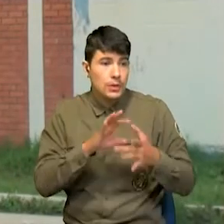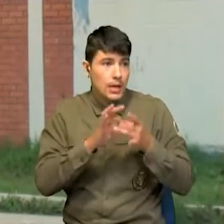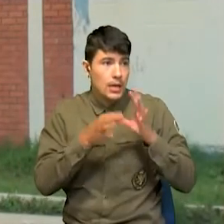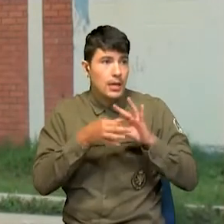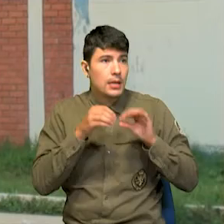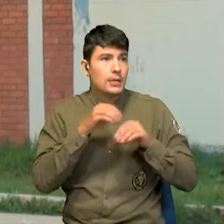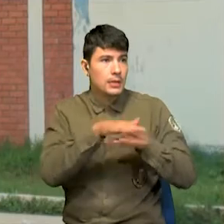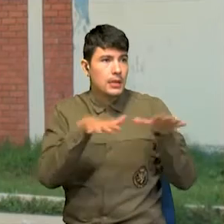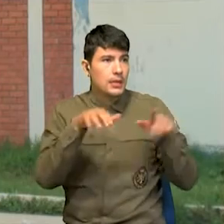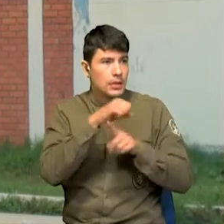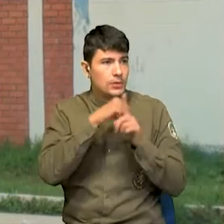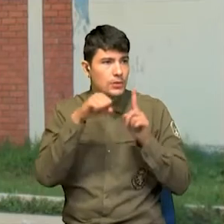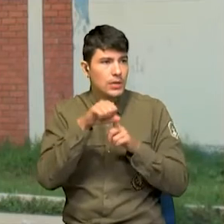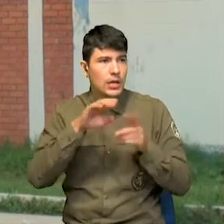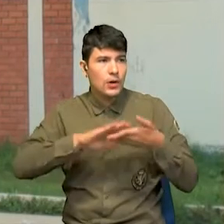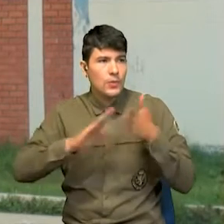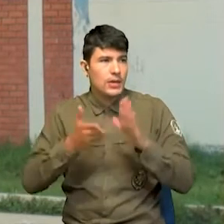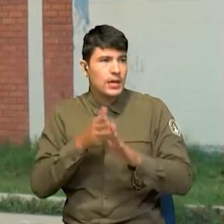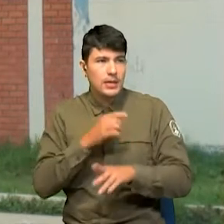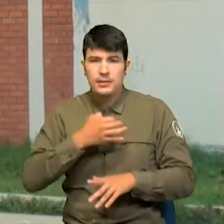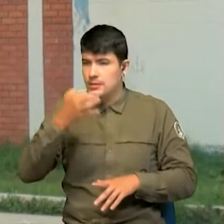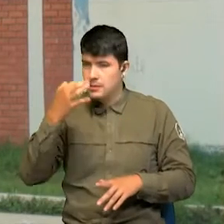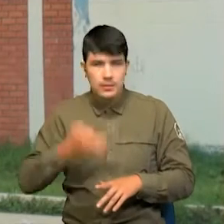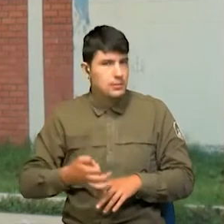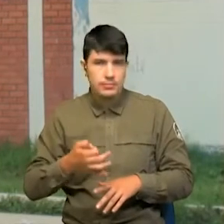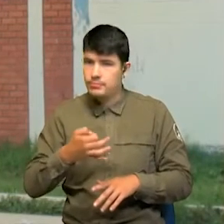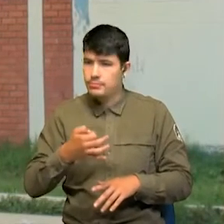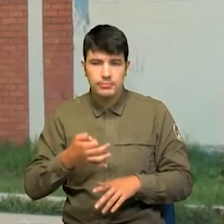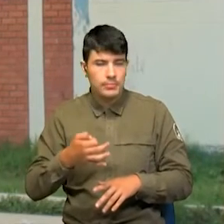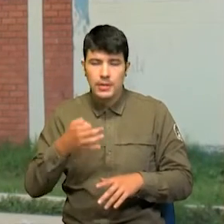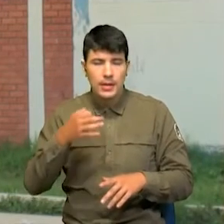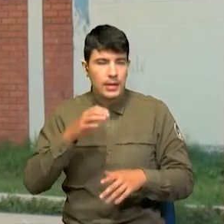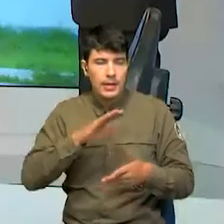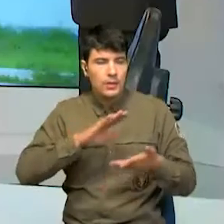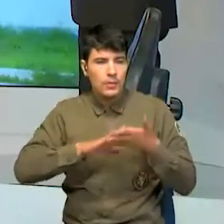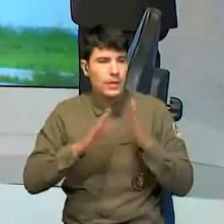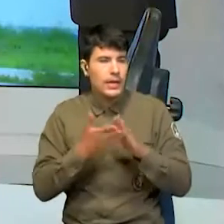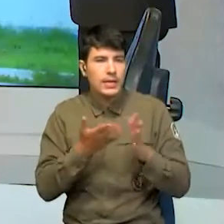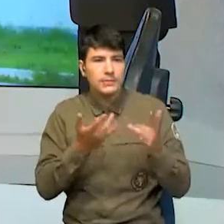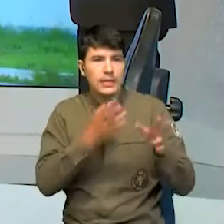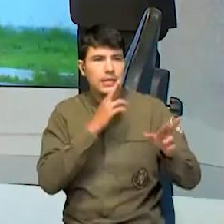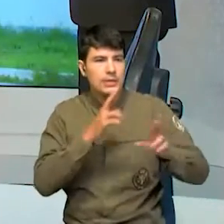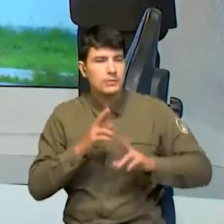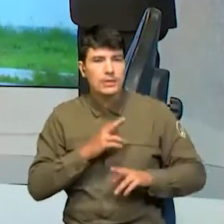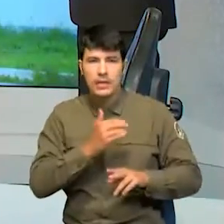mostrado indignada y espera que las autoridades entreguen respuestas sobre este tipo de hechos que vienen sucediendo en el municipio de Ocaña.